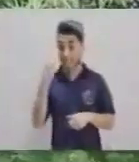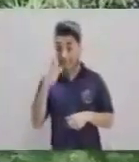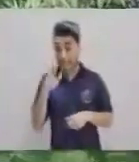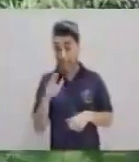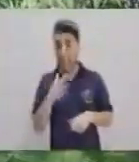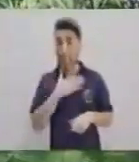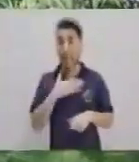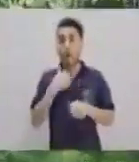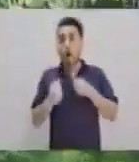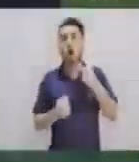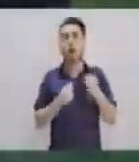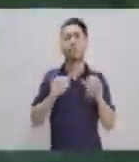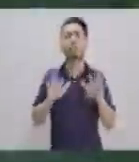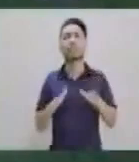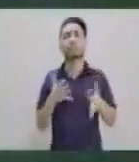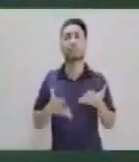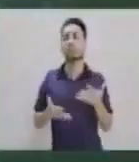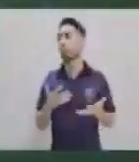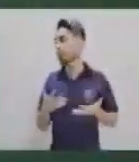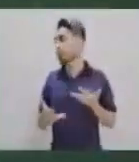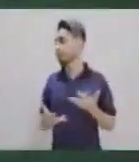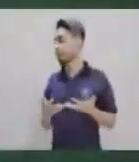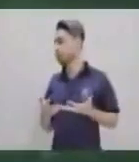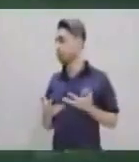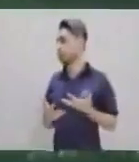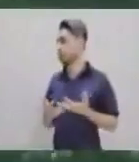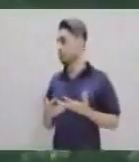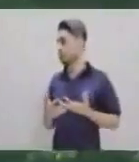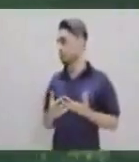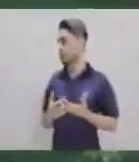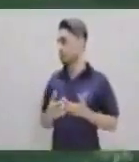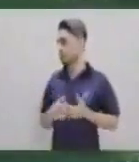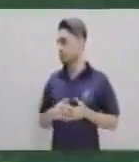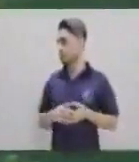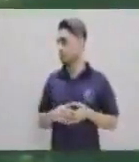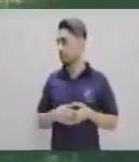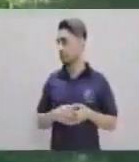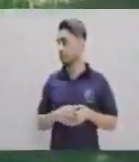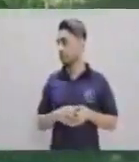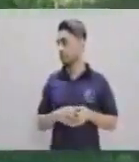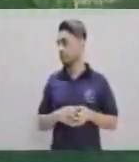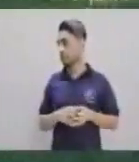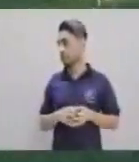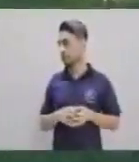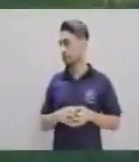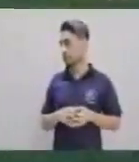llegamos a la tapadera, regresamos. Nuevamente, trotando,